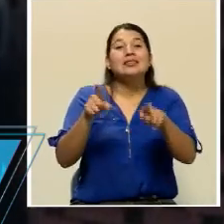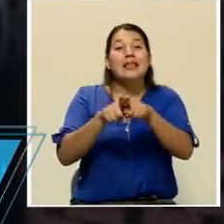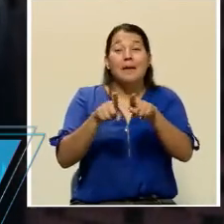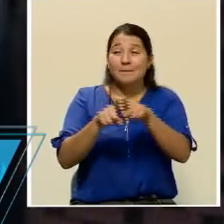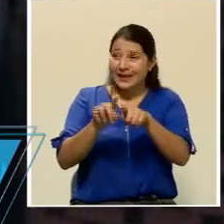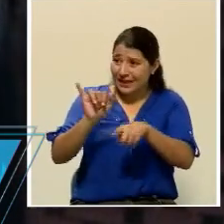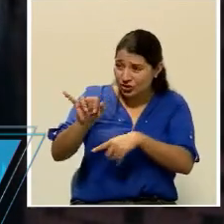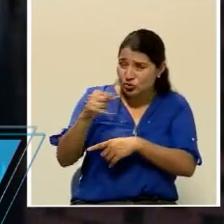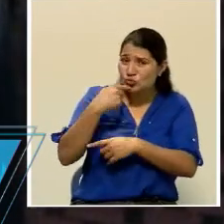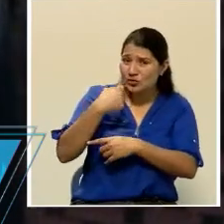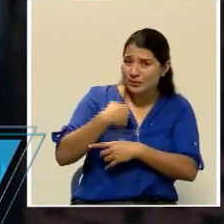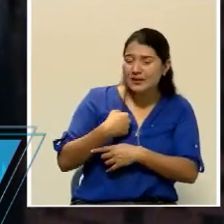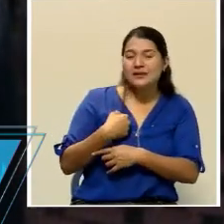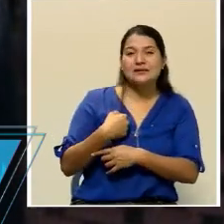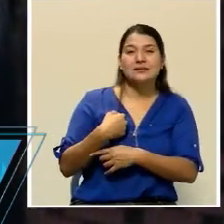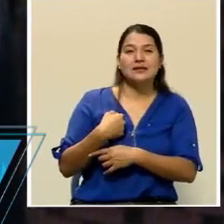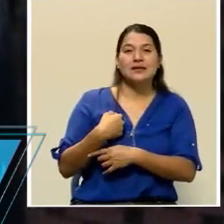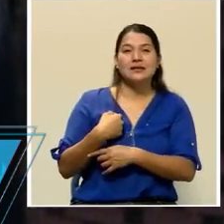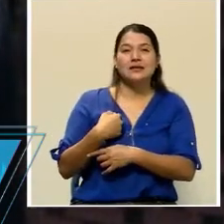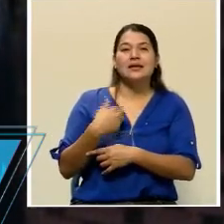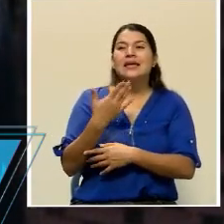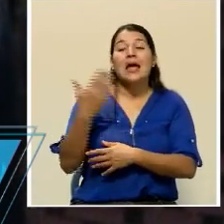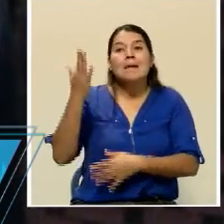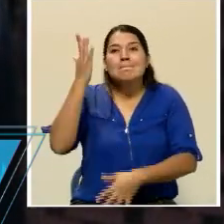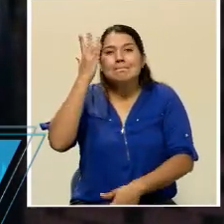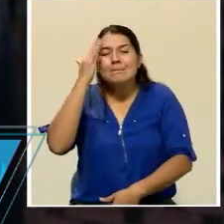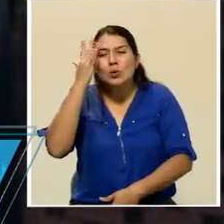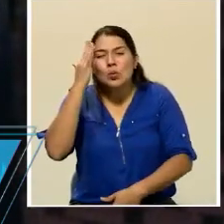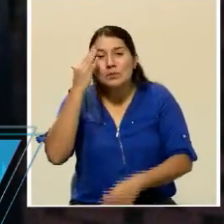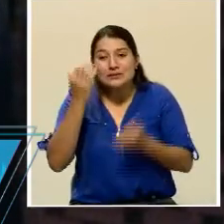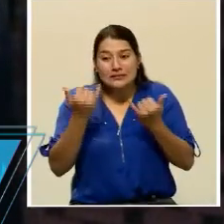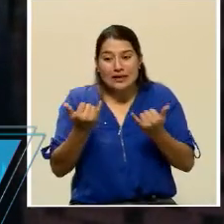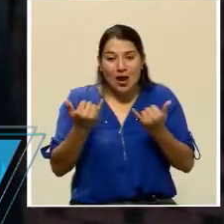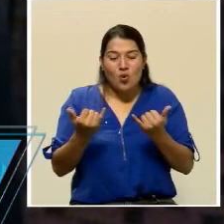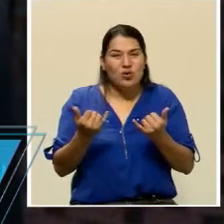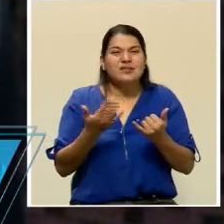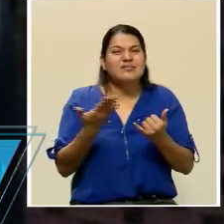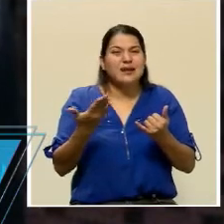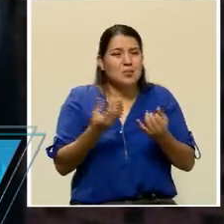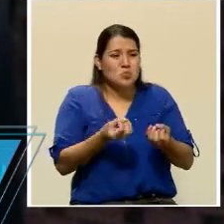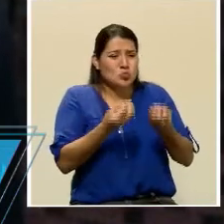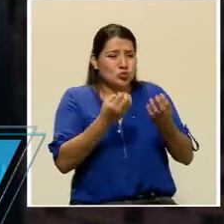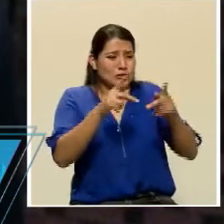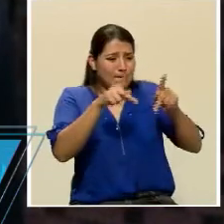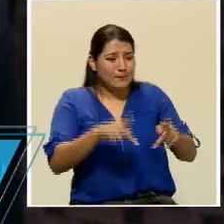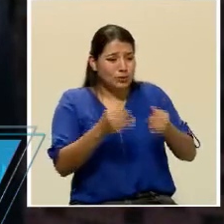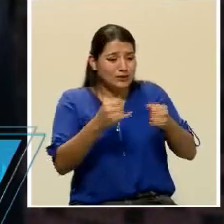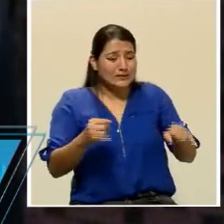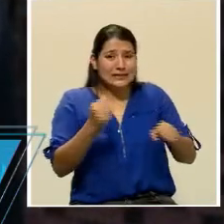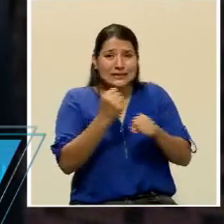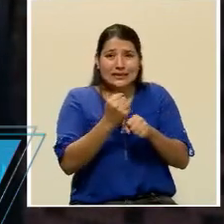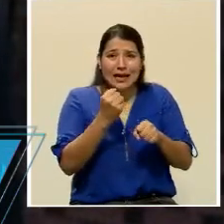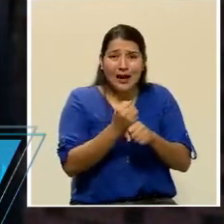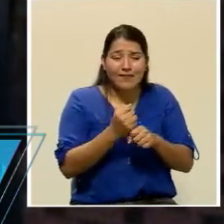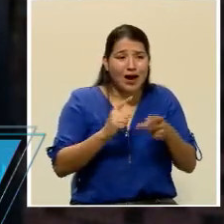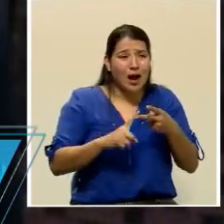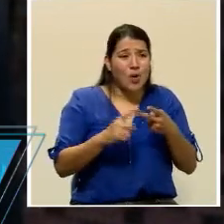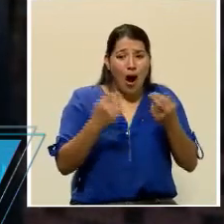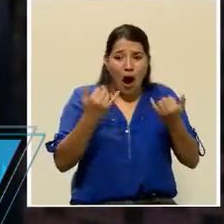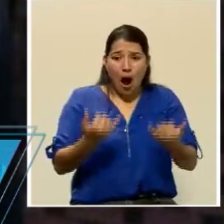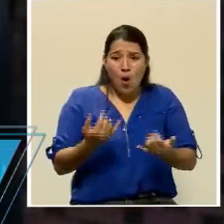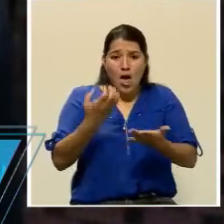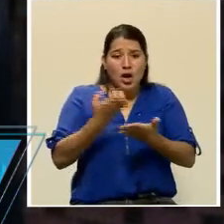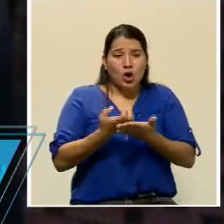que usted acaba de tocar, que es el de la angustiante situación del desempleo, de la recesión